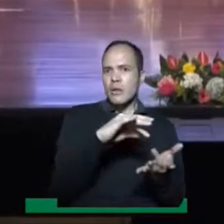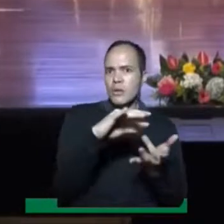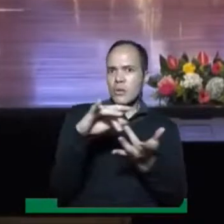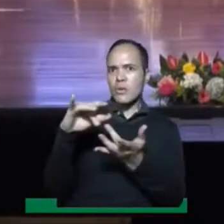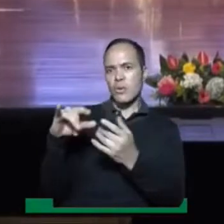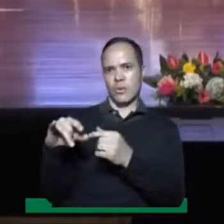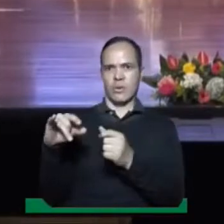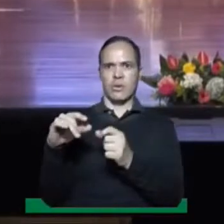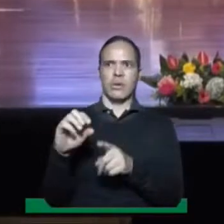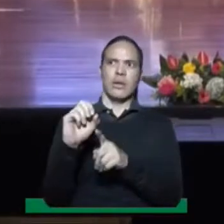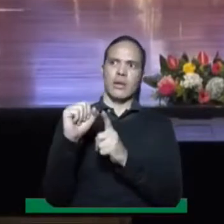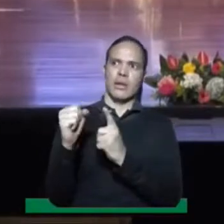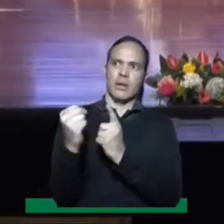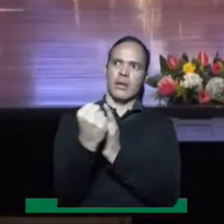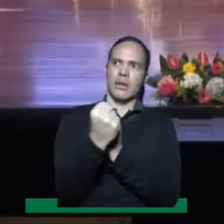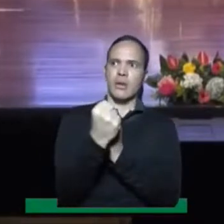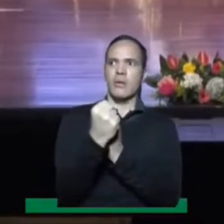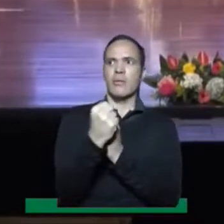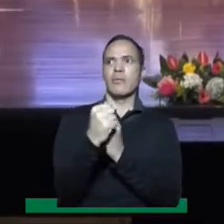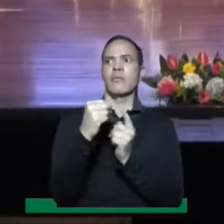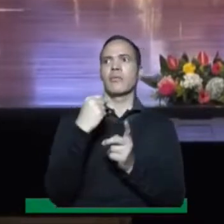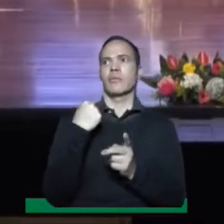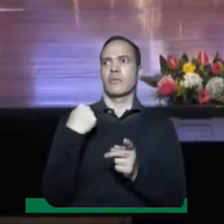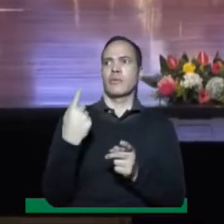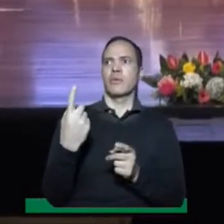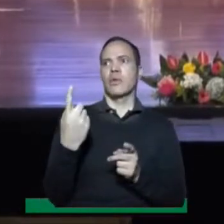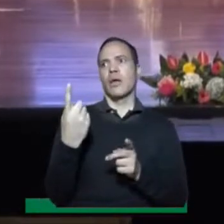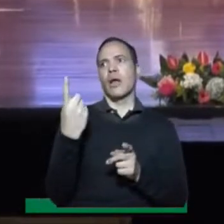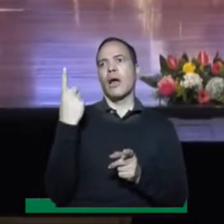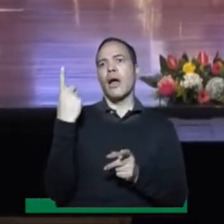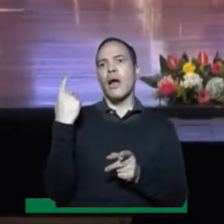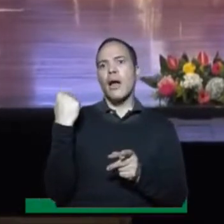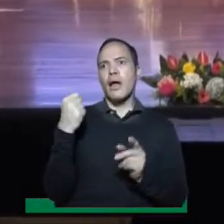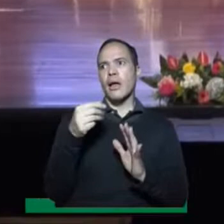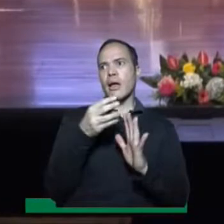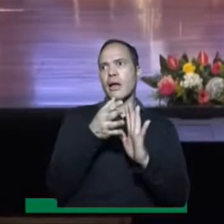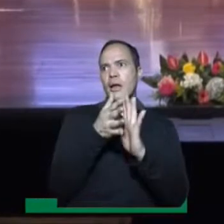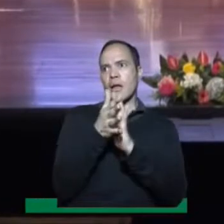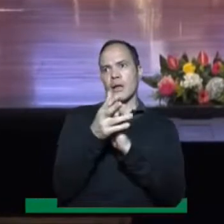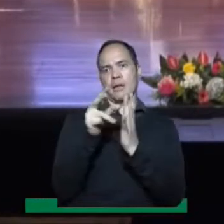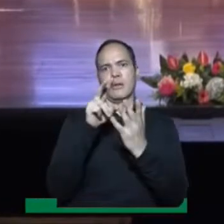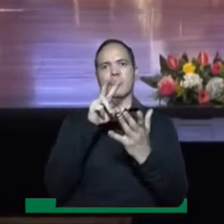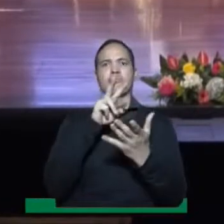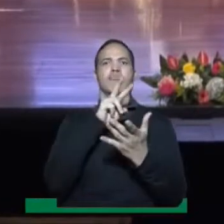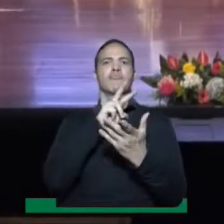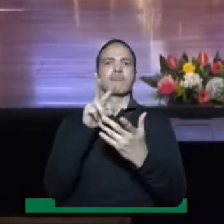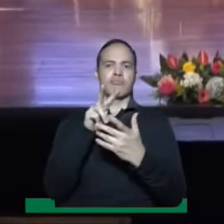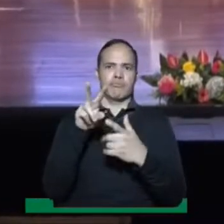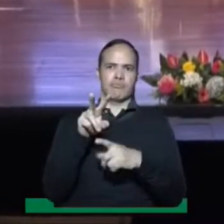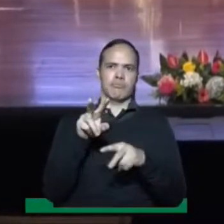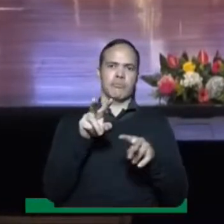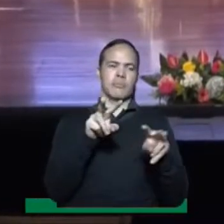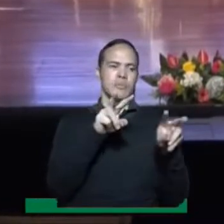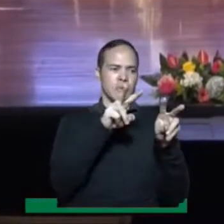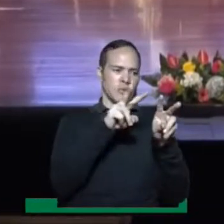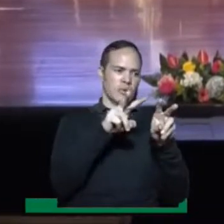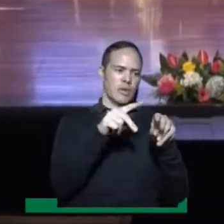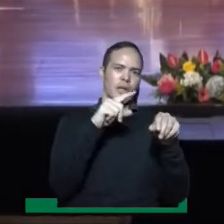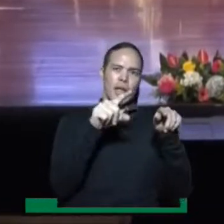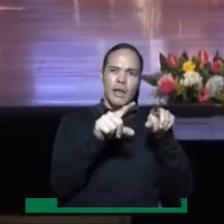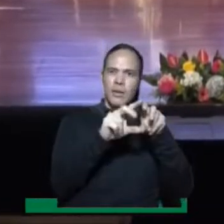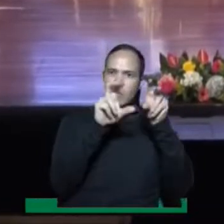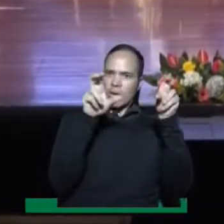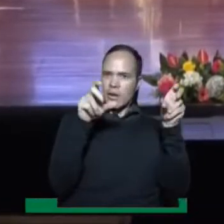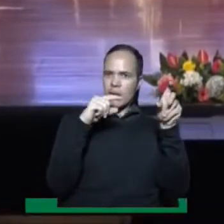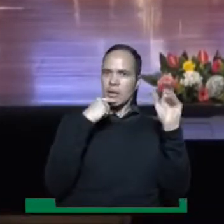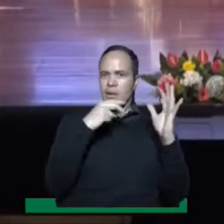13 yo ayer me encontré un fragmento muy bonito que nos hace una muy buena introducción de qué